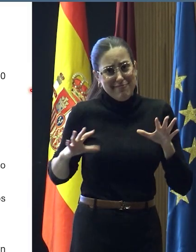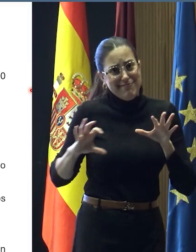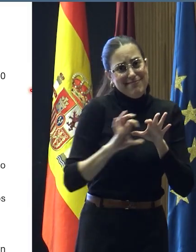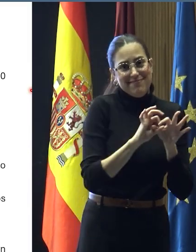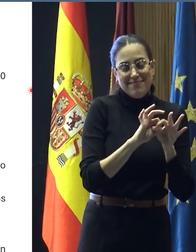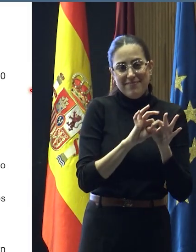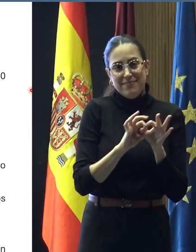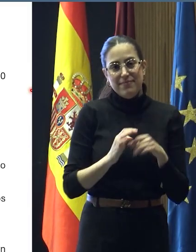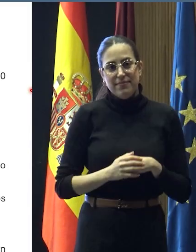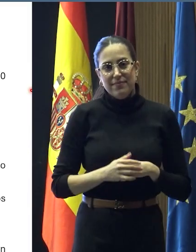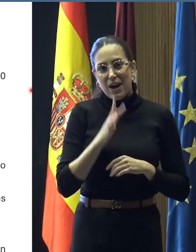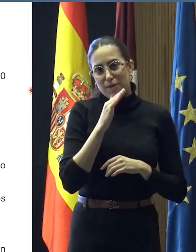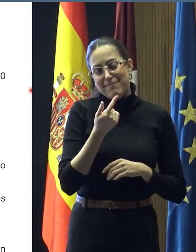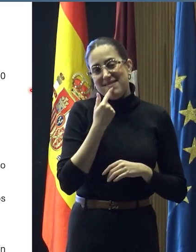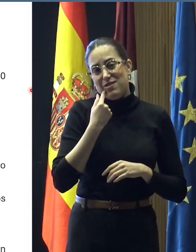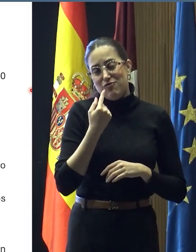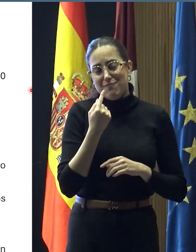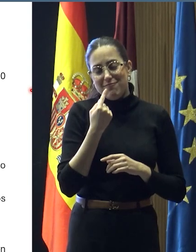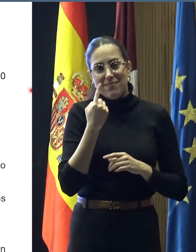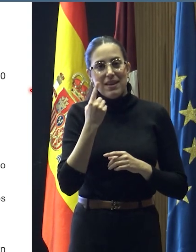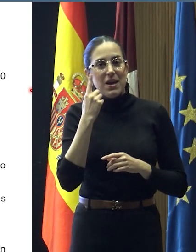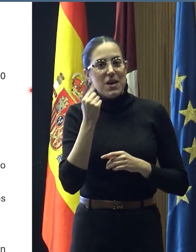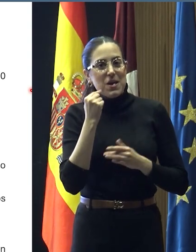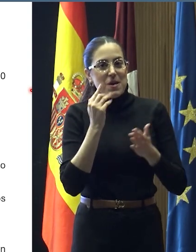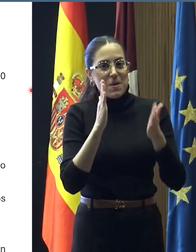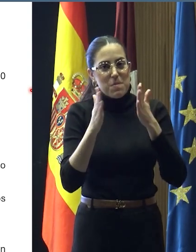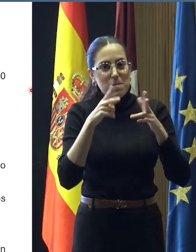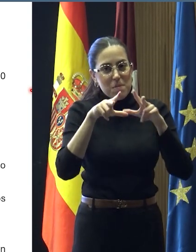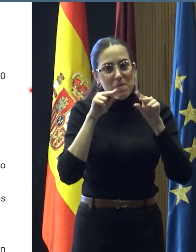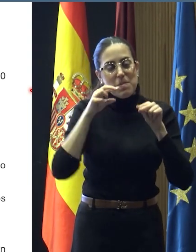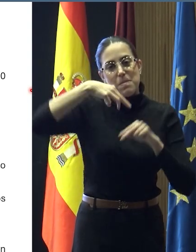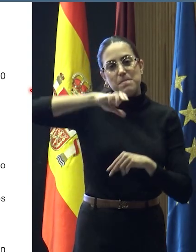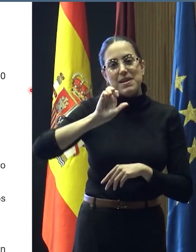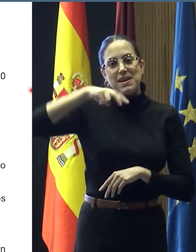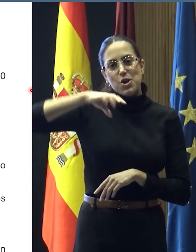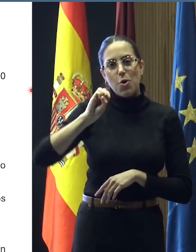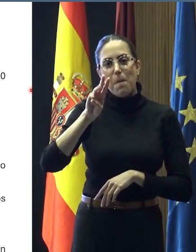para, ahora que he visto menopausia aquí, que contároslo.